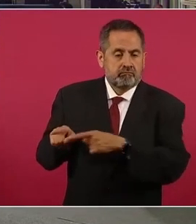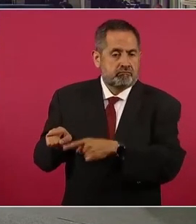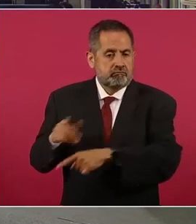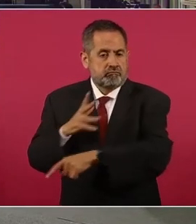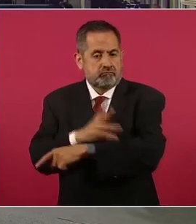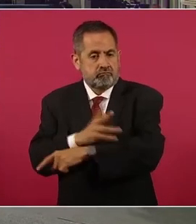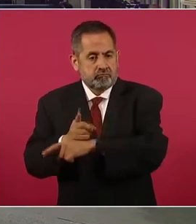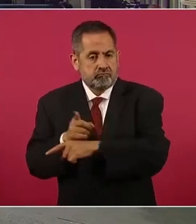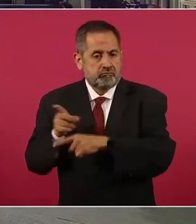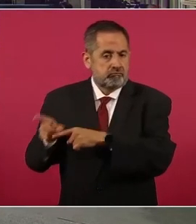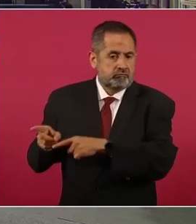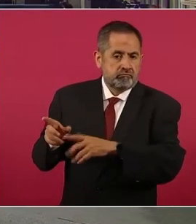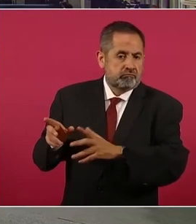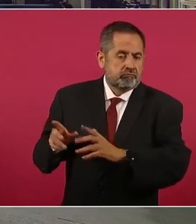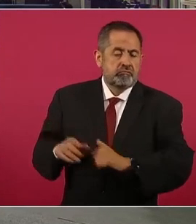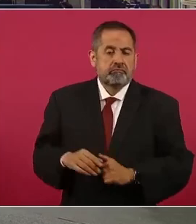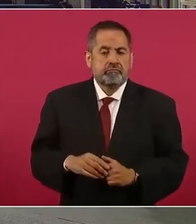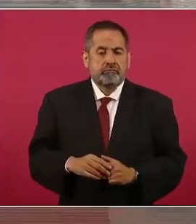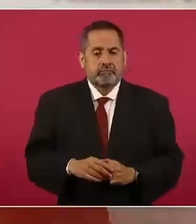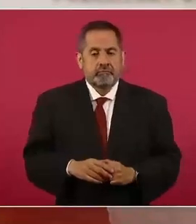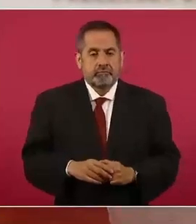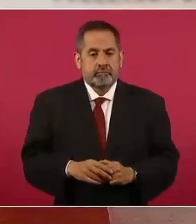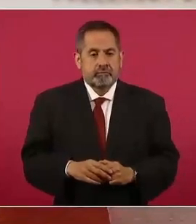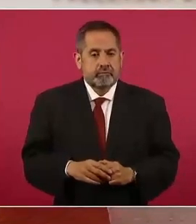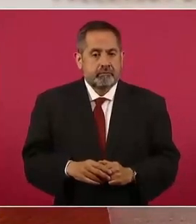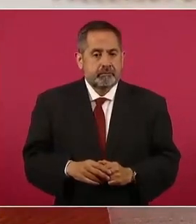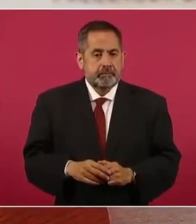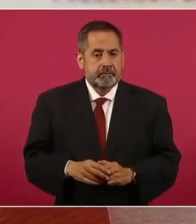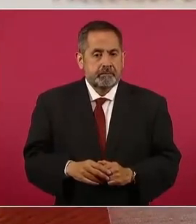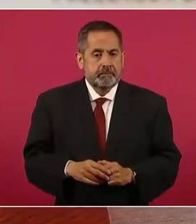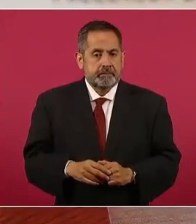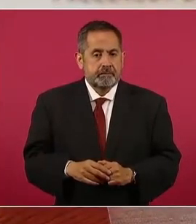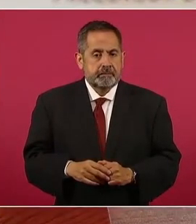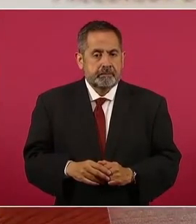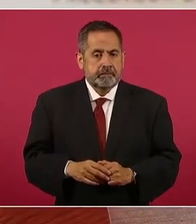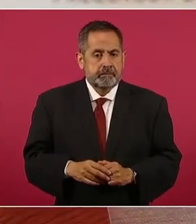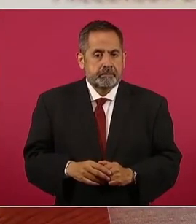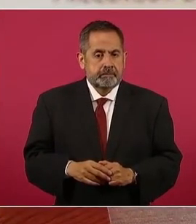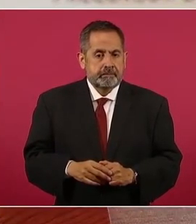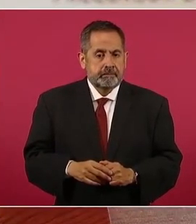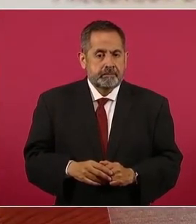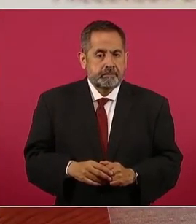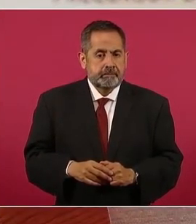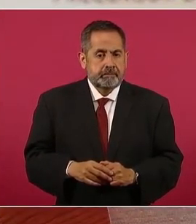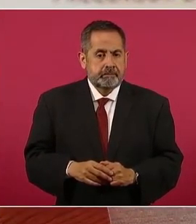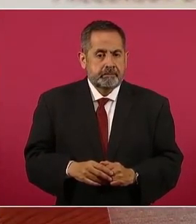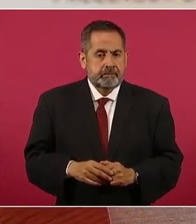agente honorable,